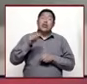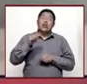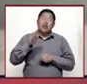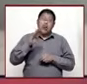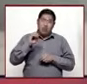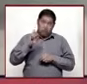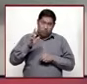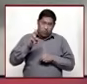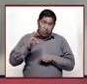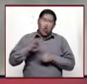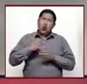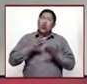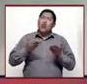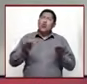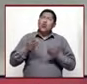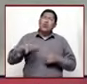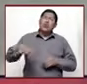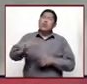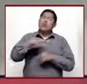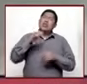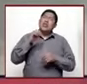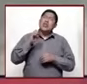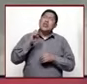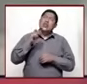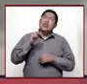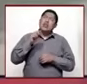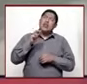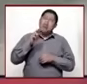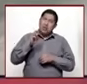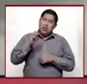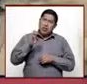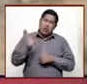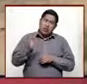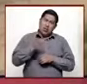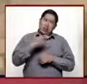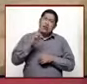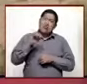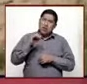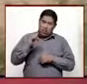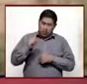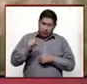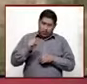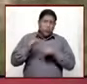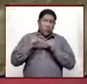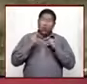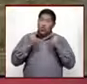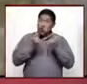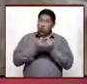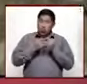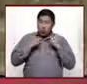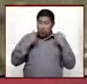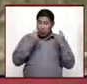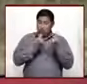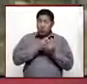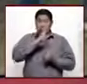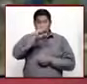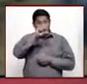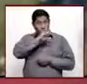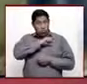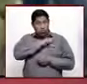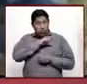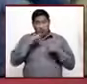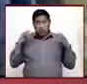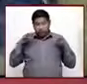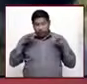fue identificado como el centro de operaciones de esta organización delincuencial. Grupos policiales de élite ejecutaron un